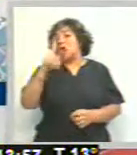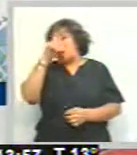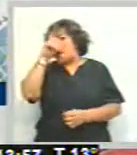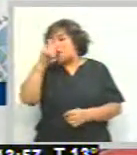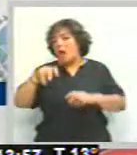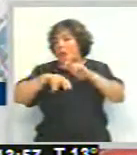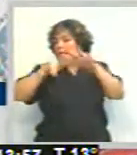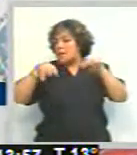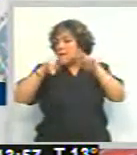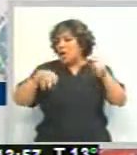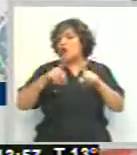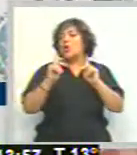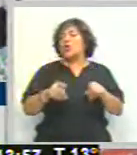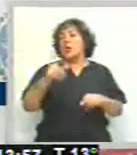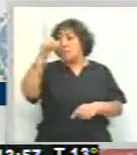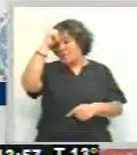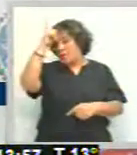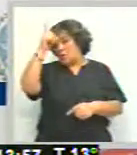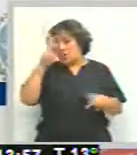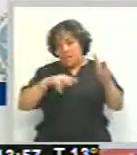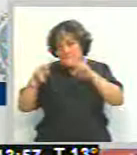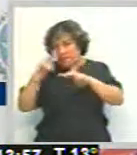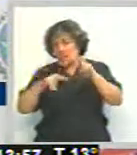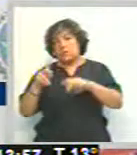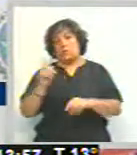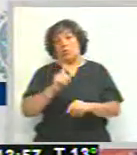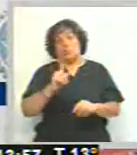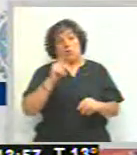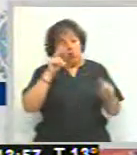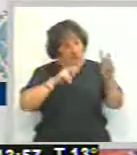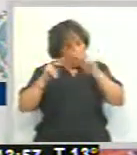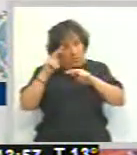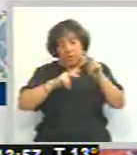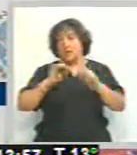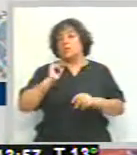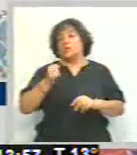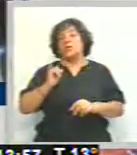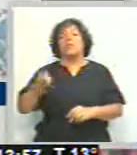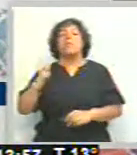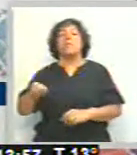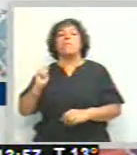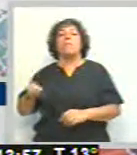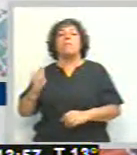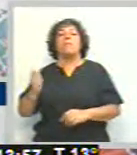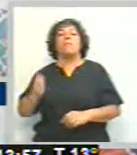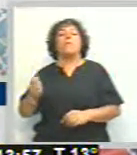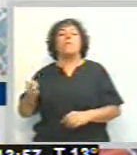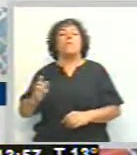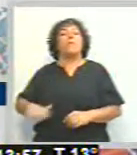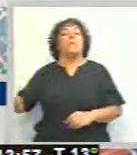que está investigando o también participa de la policía de la investigación no no la investigación la hace el poder judicial ustedes